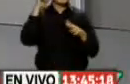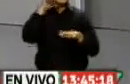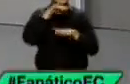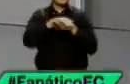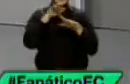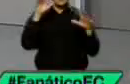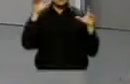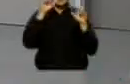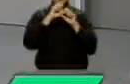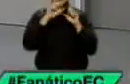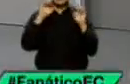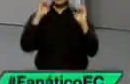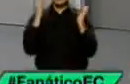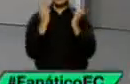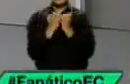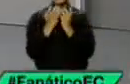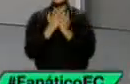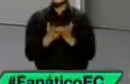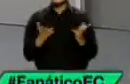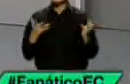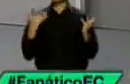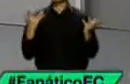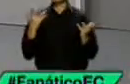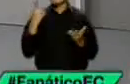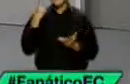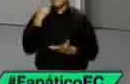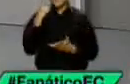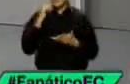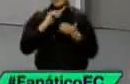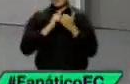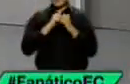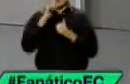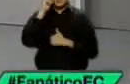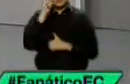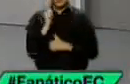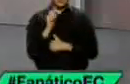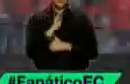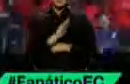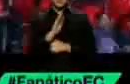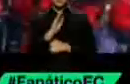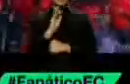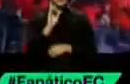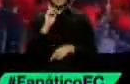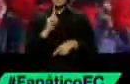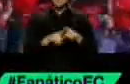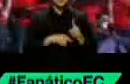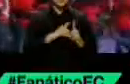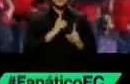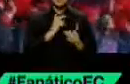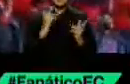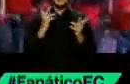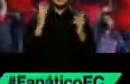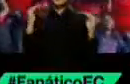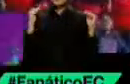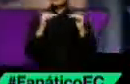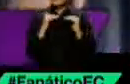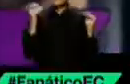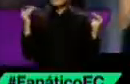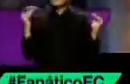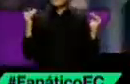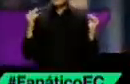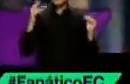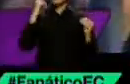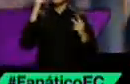tarde y noche en el Estadio Alejandro Serrano Aguilar, en donde el Deportivo Cuenca no pudo ante el Jorge Wilstermann. Fue un empate